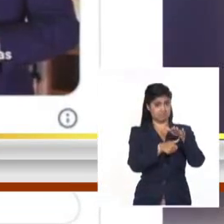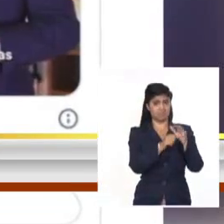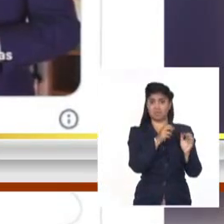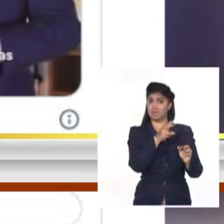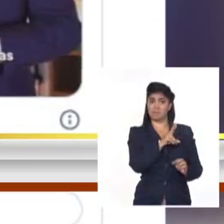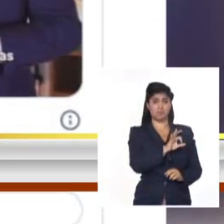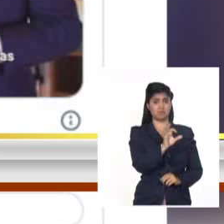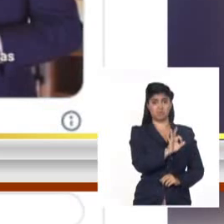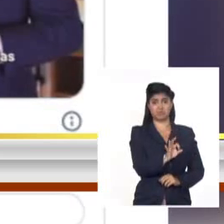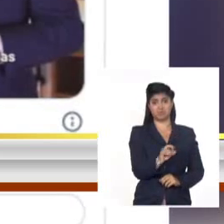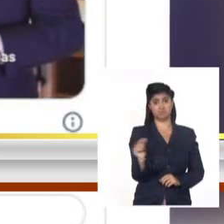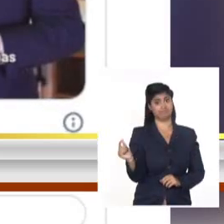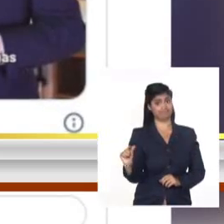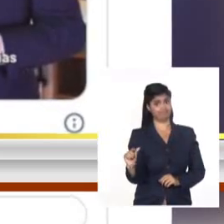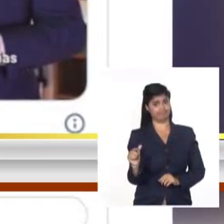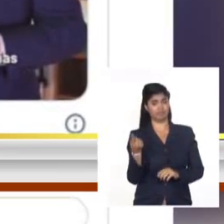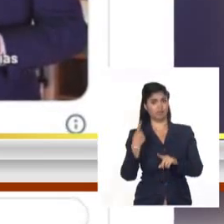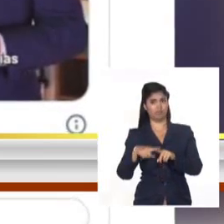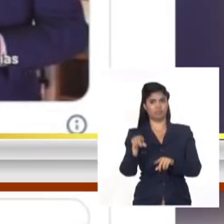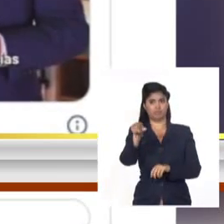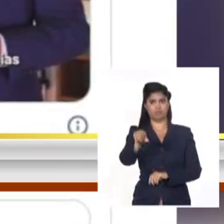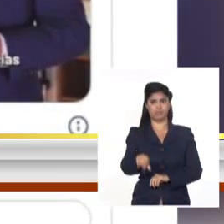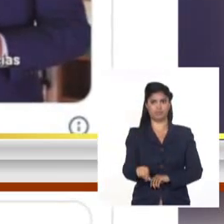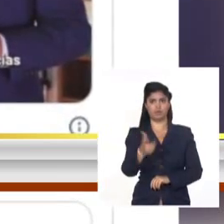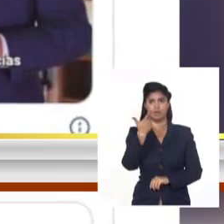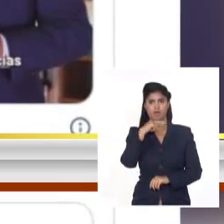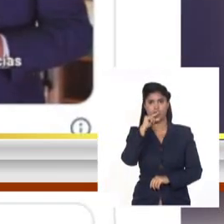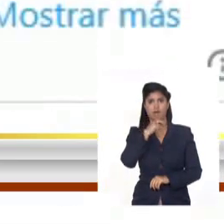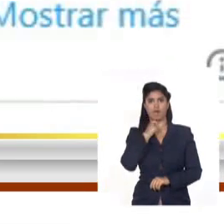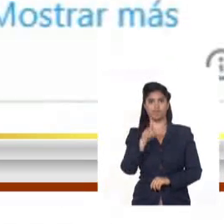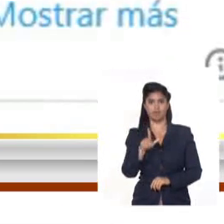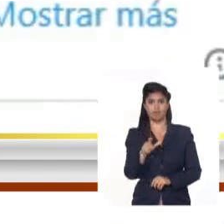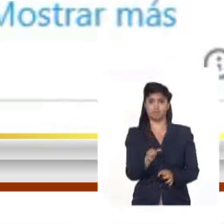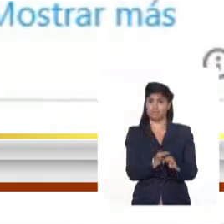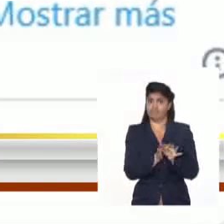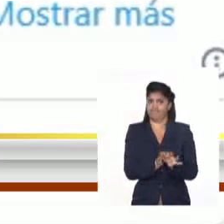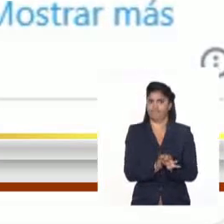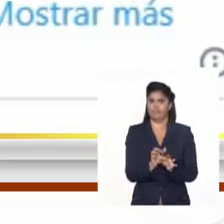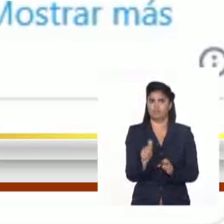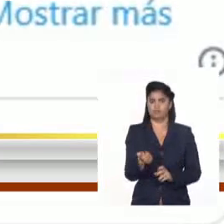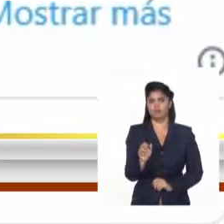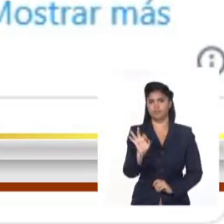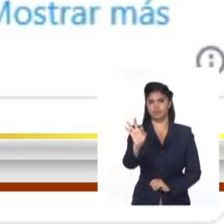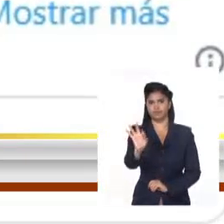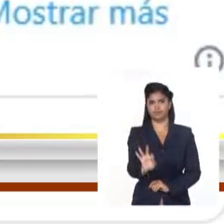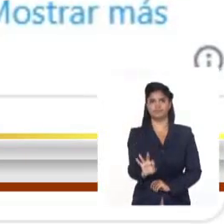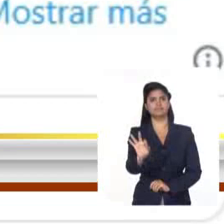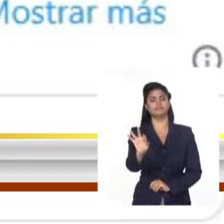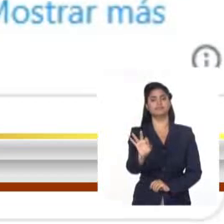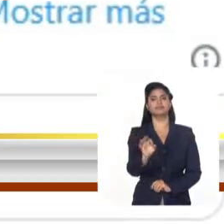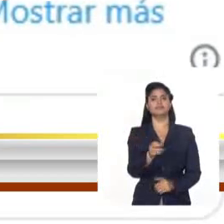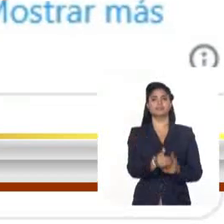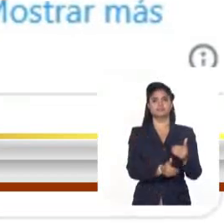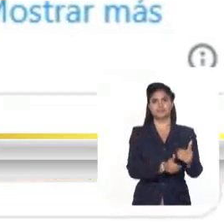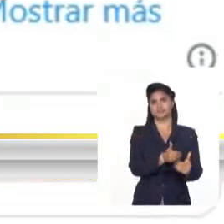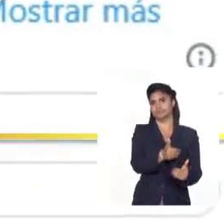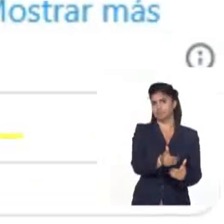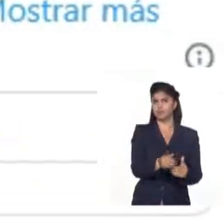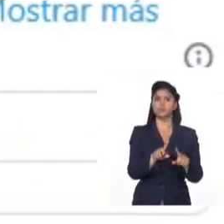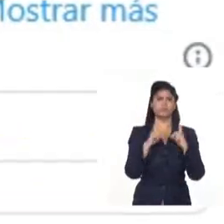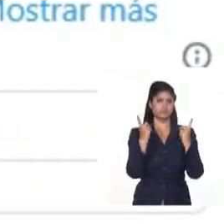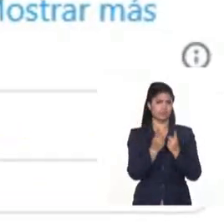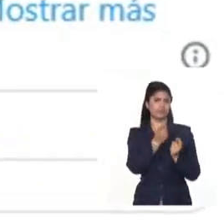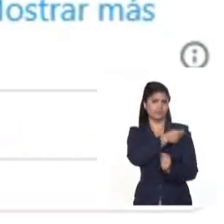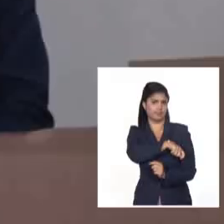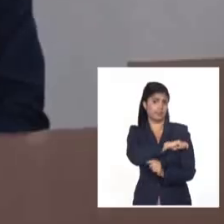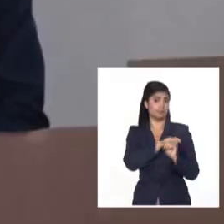el alcalde de Santiago de los Caballeros, Abel Martínez, el 10%. La jornada electoral transcurrió en un ambiente de tranquilidad y